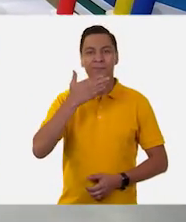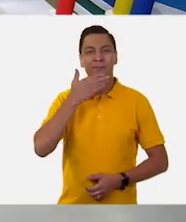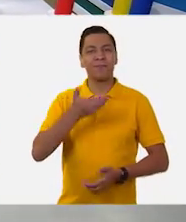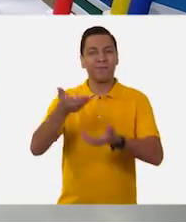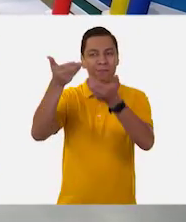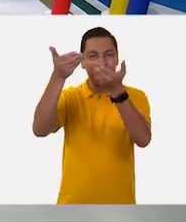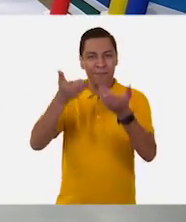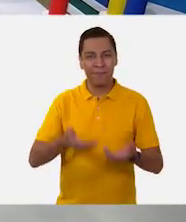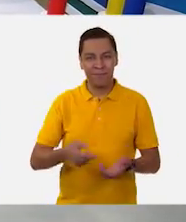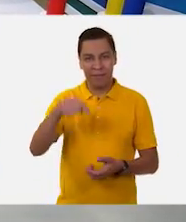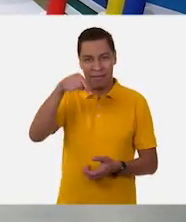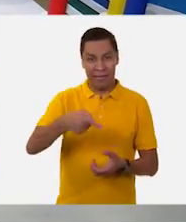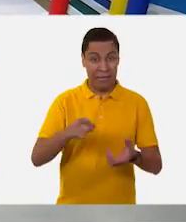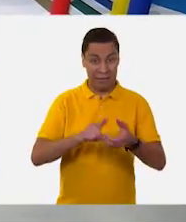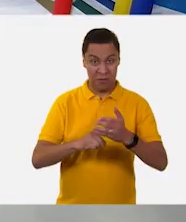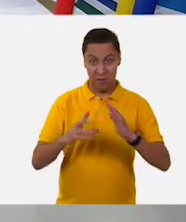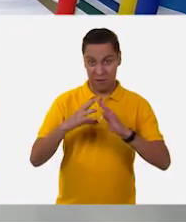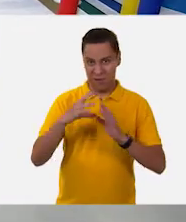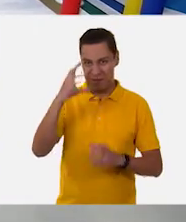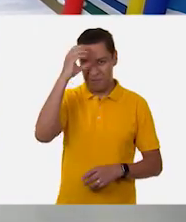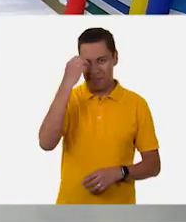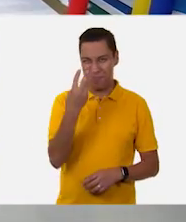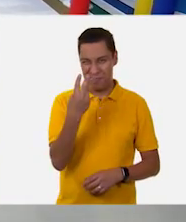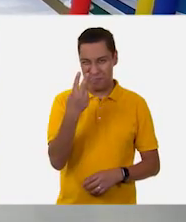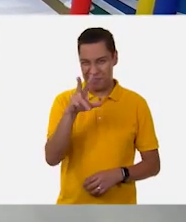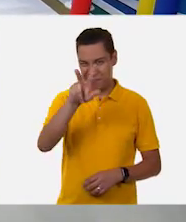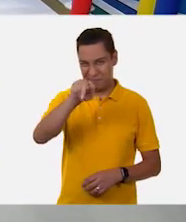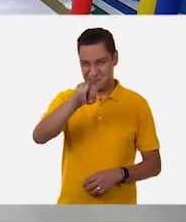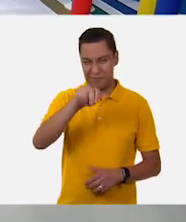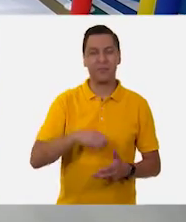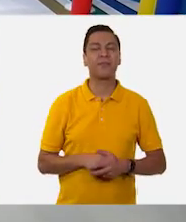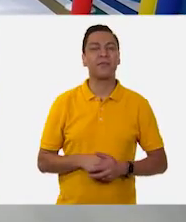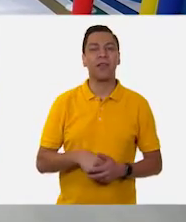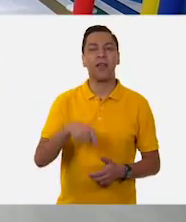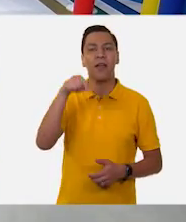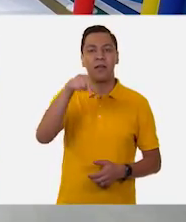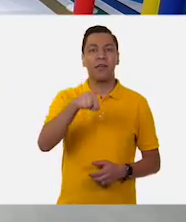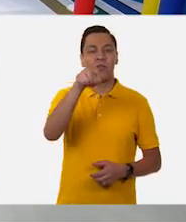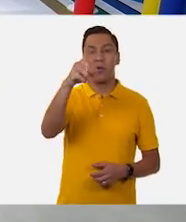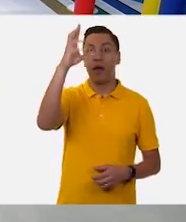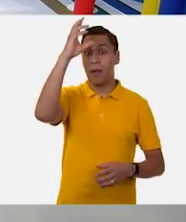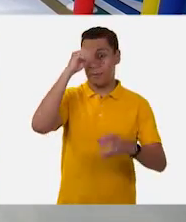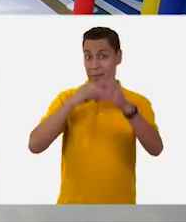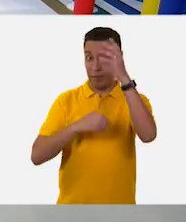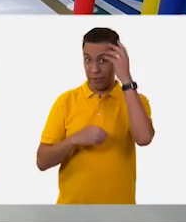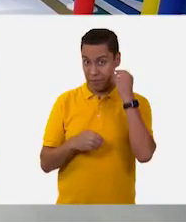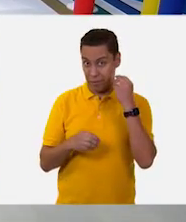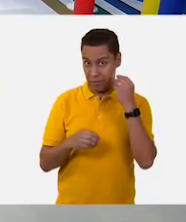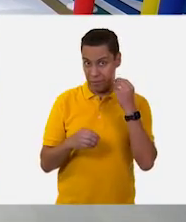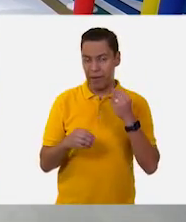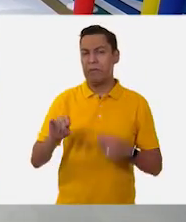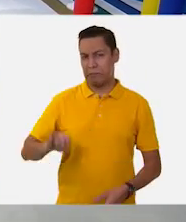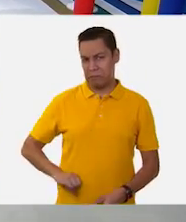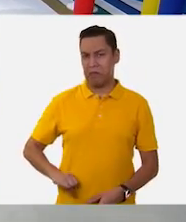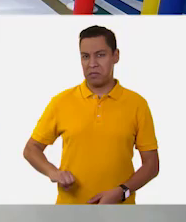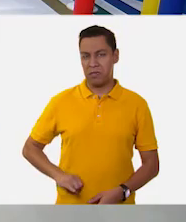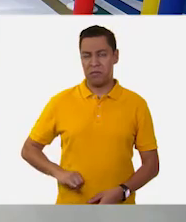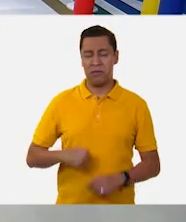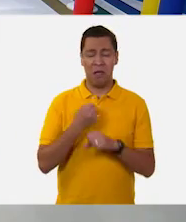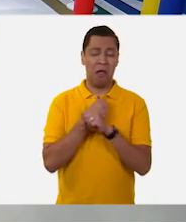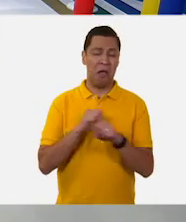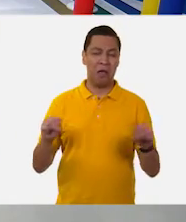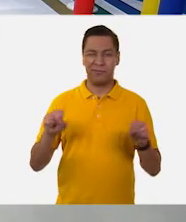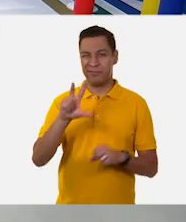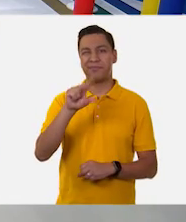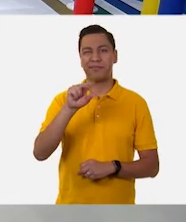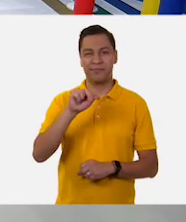Bienvenidas y bienvenidos a Aprende en Casa 3, un espacio en el que vamos a poder aprender y divertirnos desde nuestros hogares. Y el día de hoy